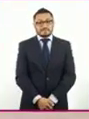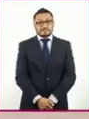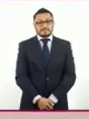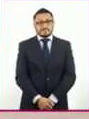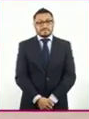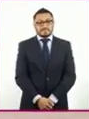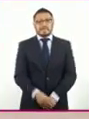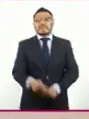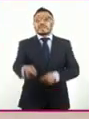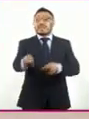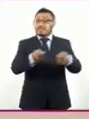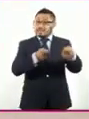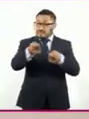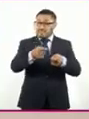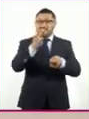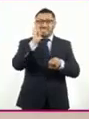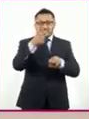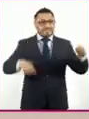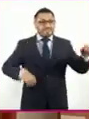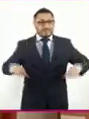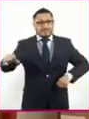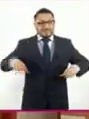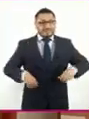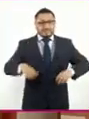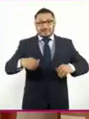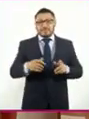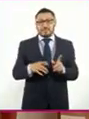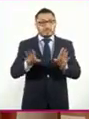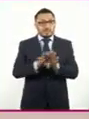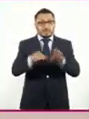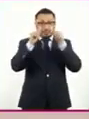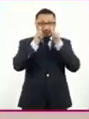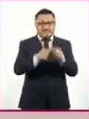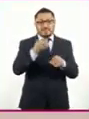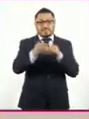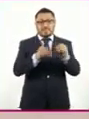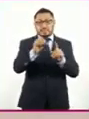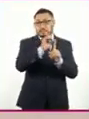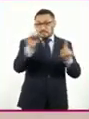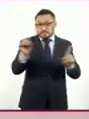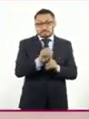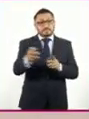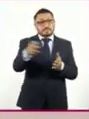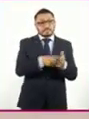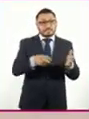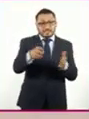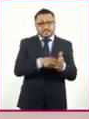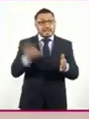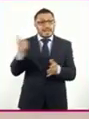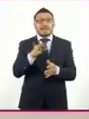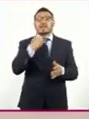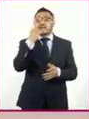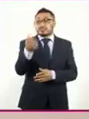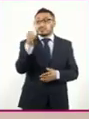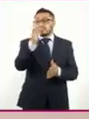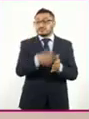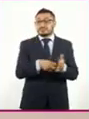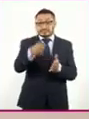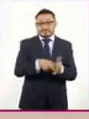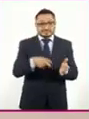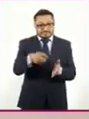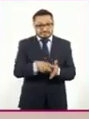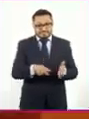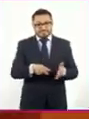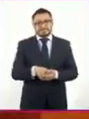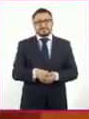El control es la actividad que da seguimiento al proceso y se encarga de corregir los posibles errores que surjan en el